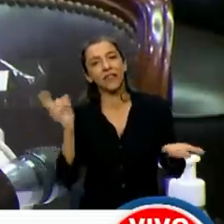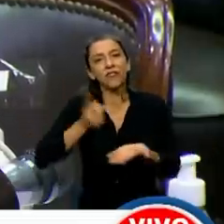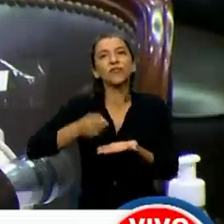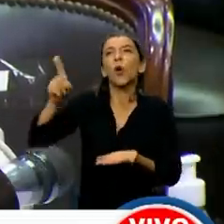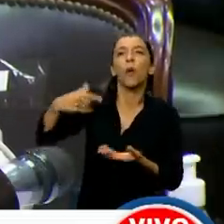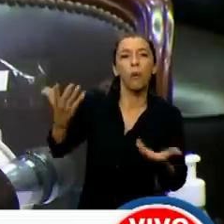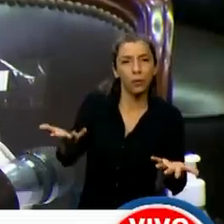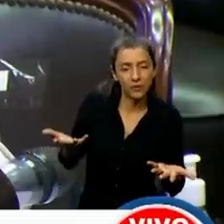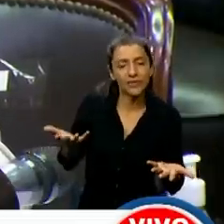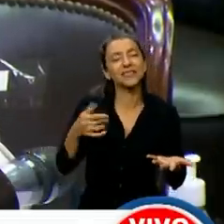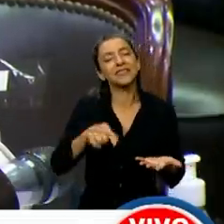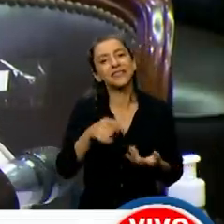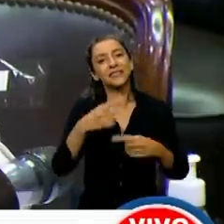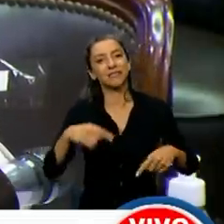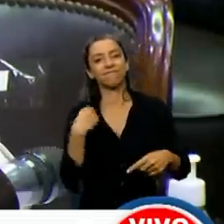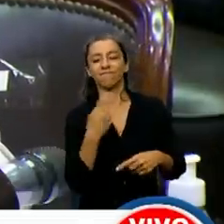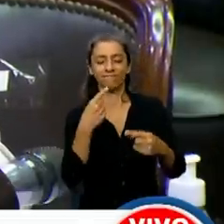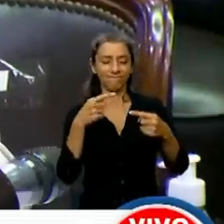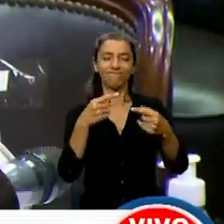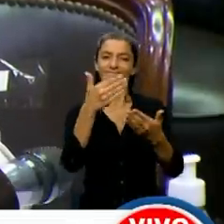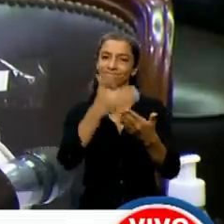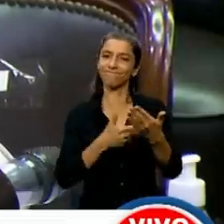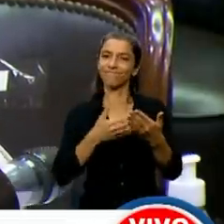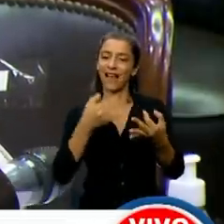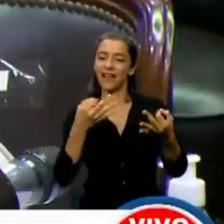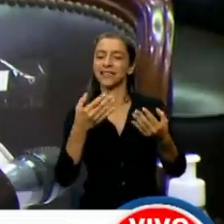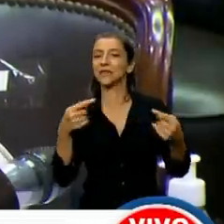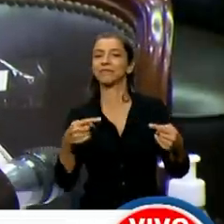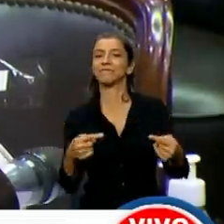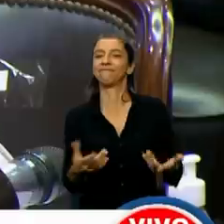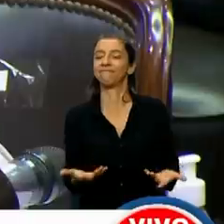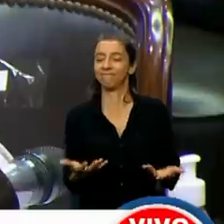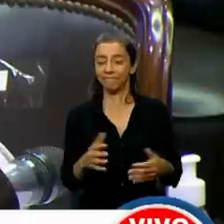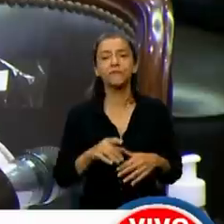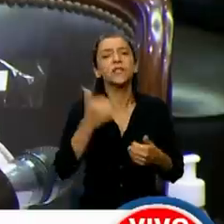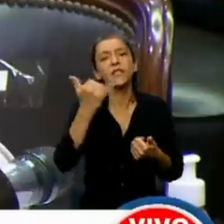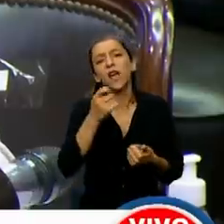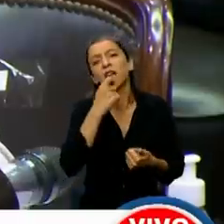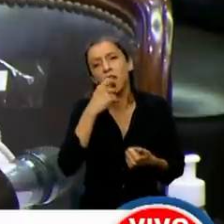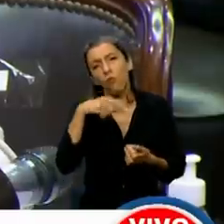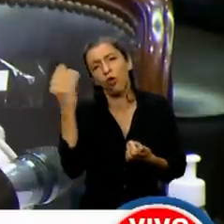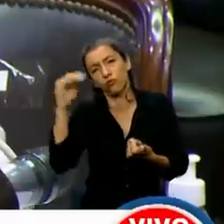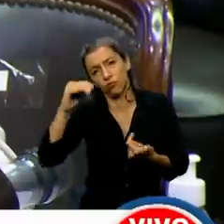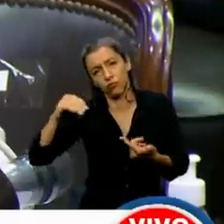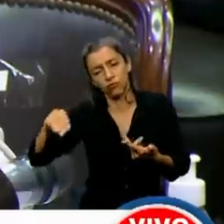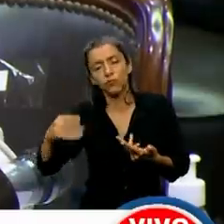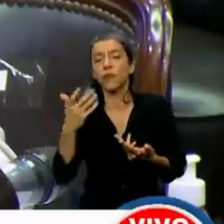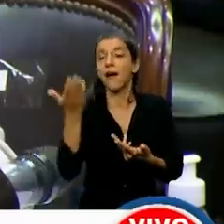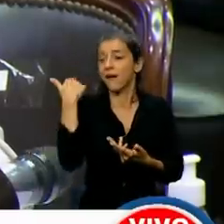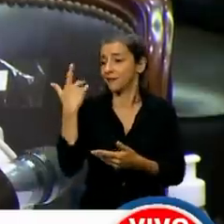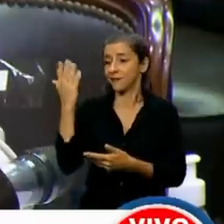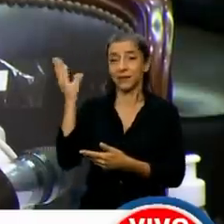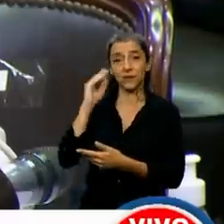encontrando cuando analizamos esta ley de presupuesto y así con otros ejemplos también escuchaba al